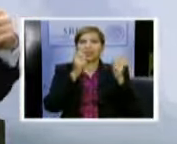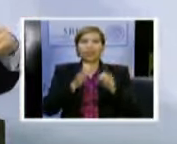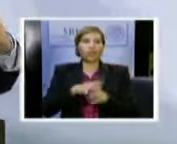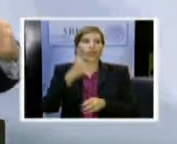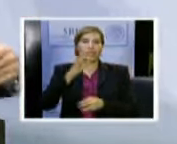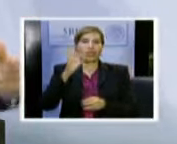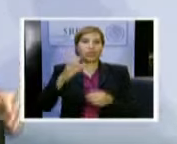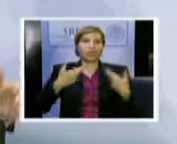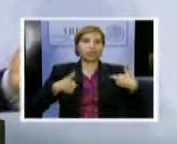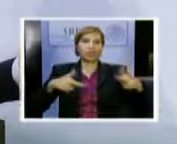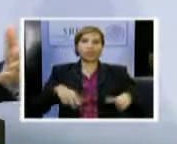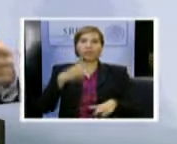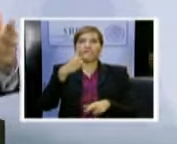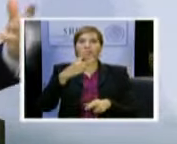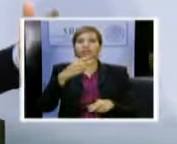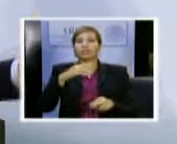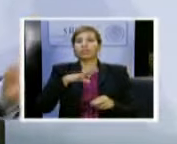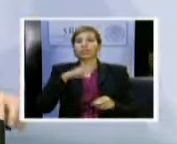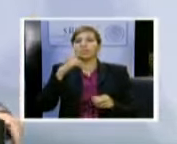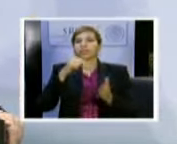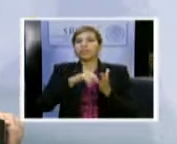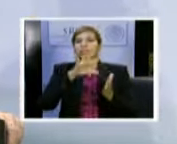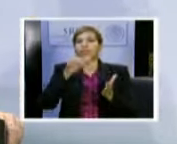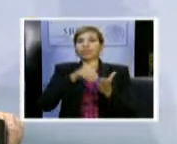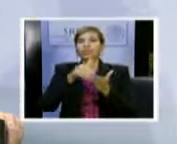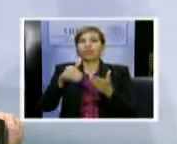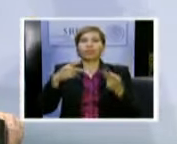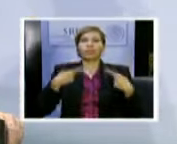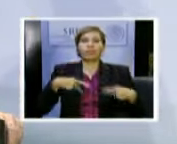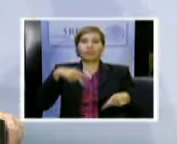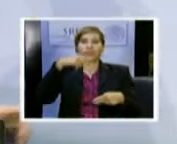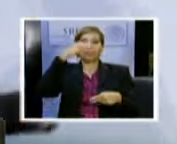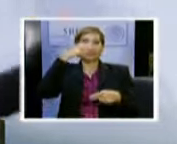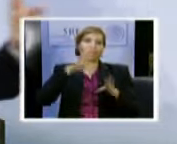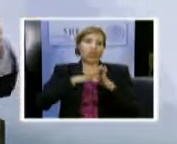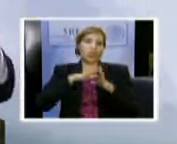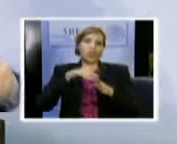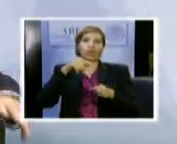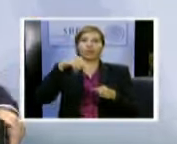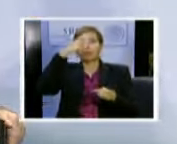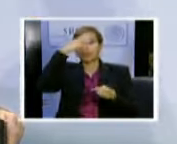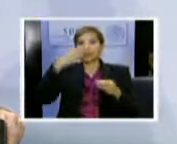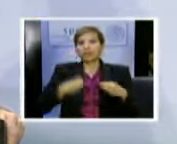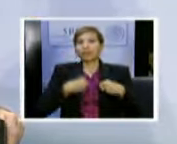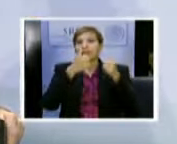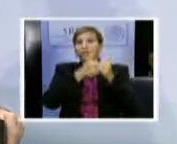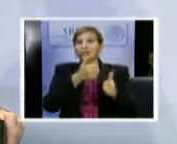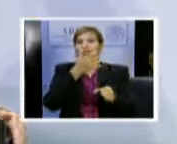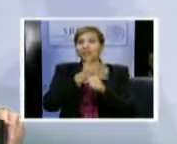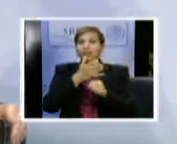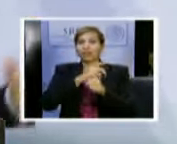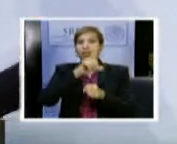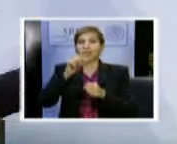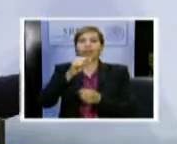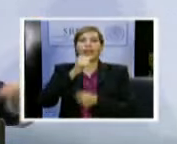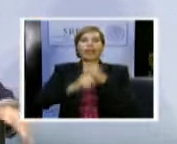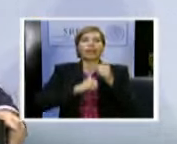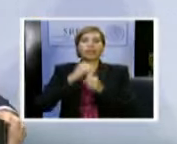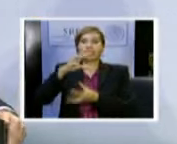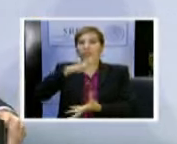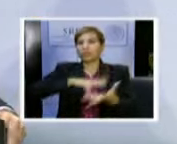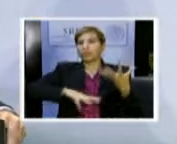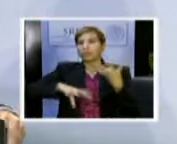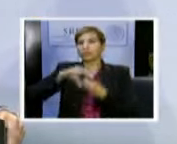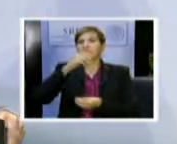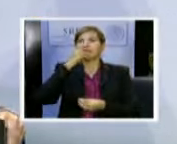los 2,5 millones de mexicanos que habitábamos en territorio nacional. A la vuelta de todos estos años tenemos, ya lo ha